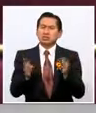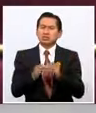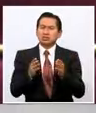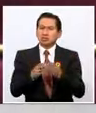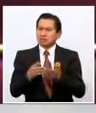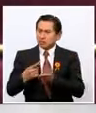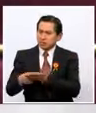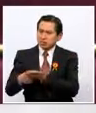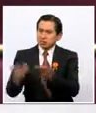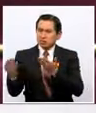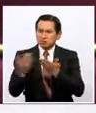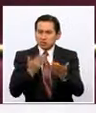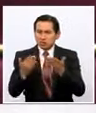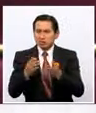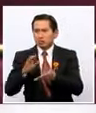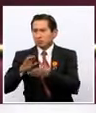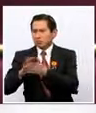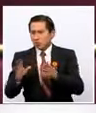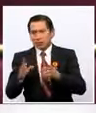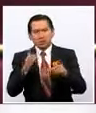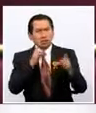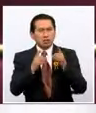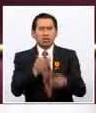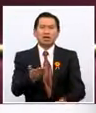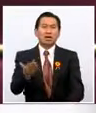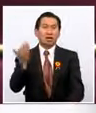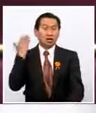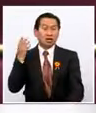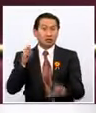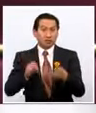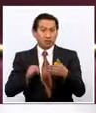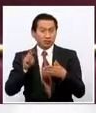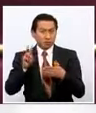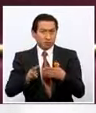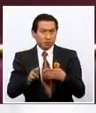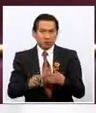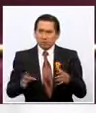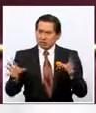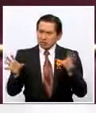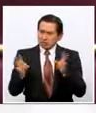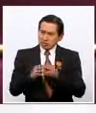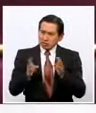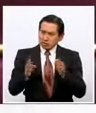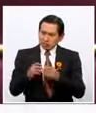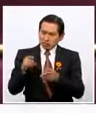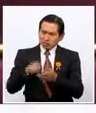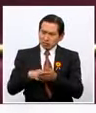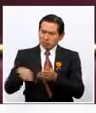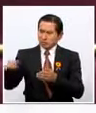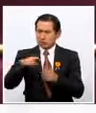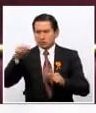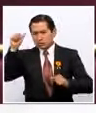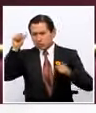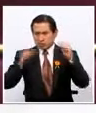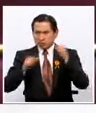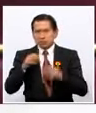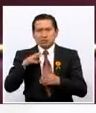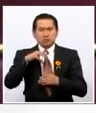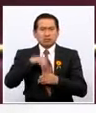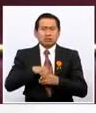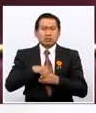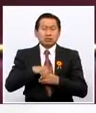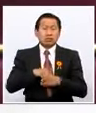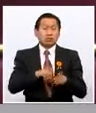y diálogo que hicimos en noviembre reuniones llenas de incertidumbre pero